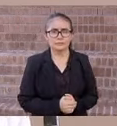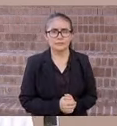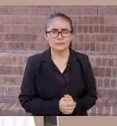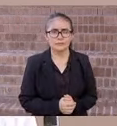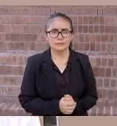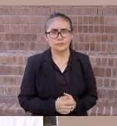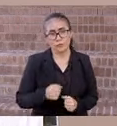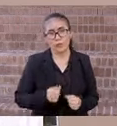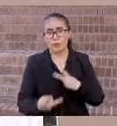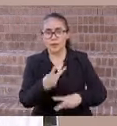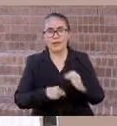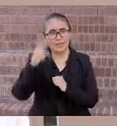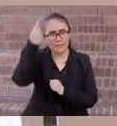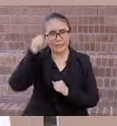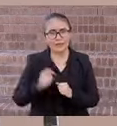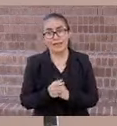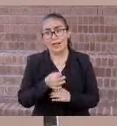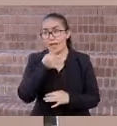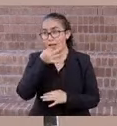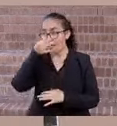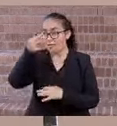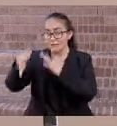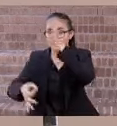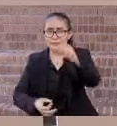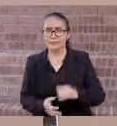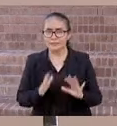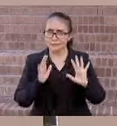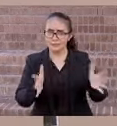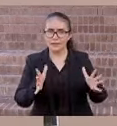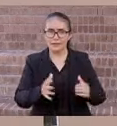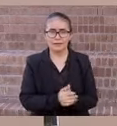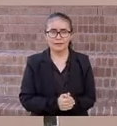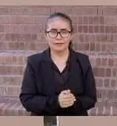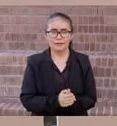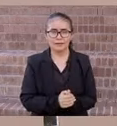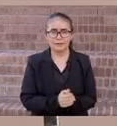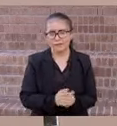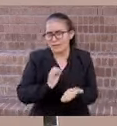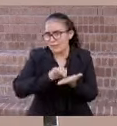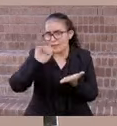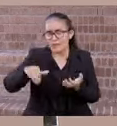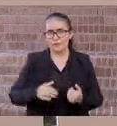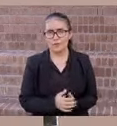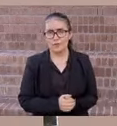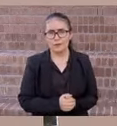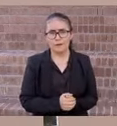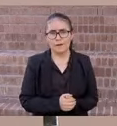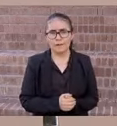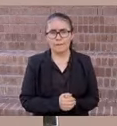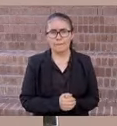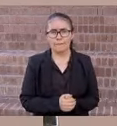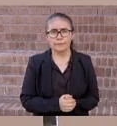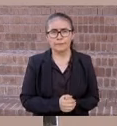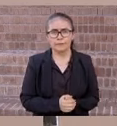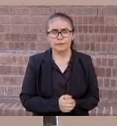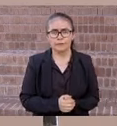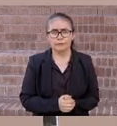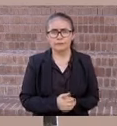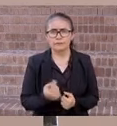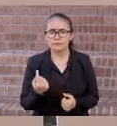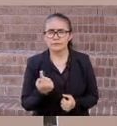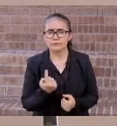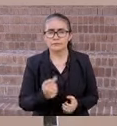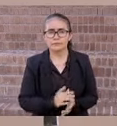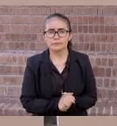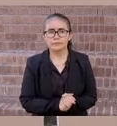bengoa tecuala decirles que ya se logró por ejemplo qué